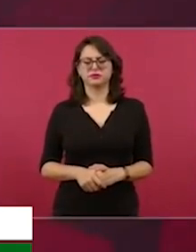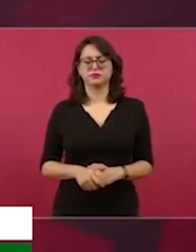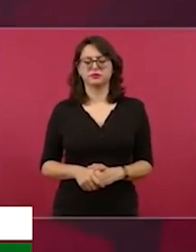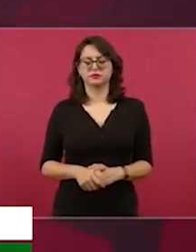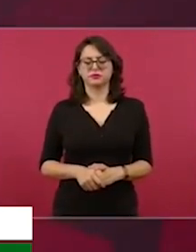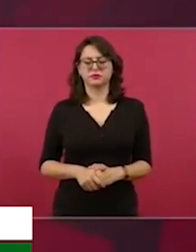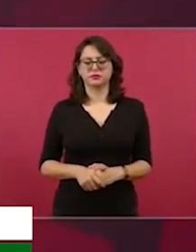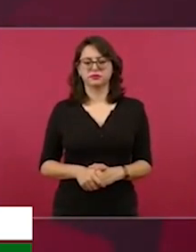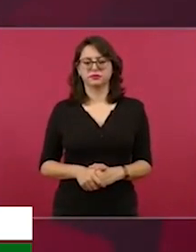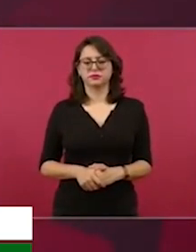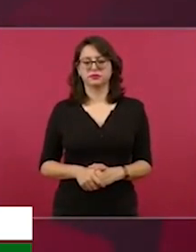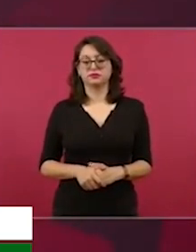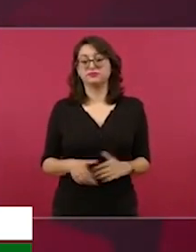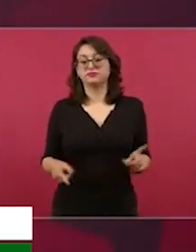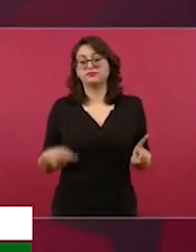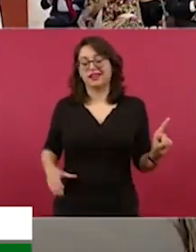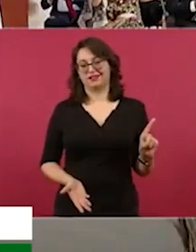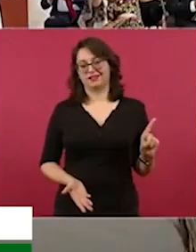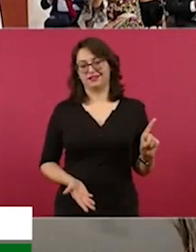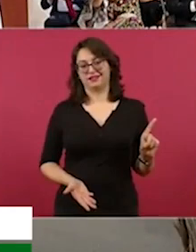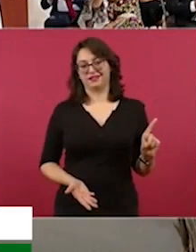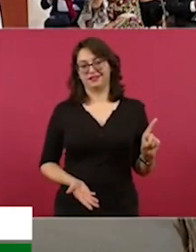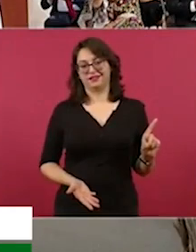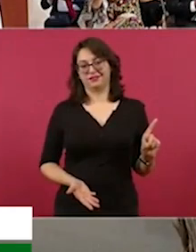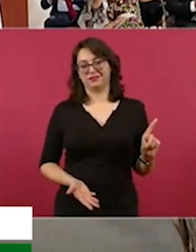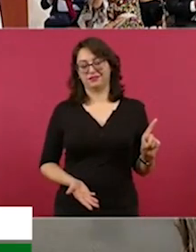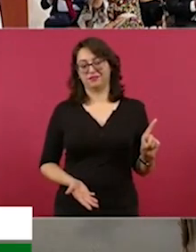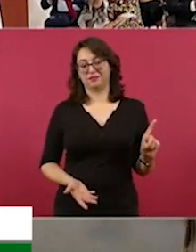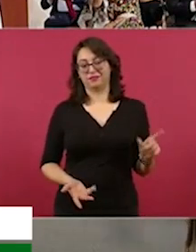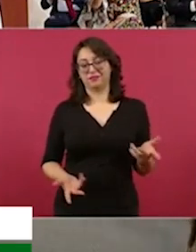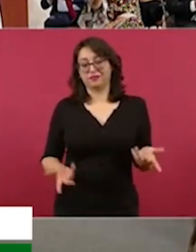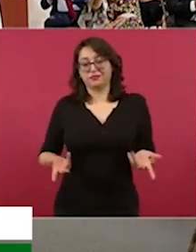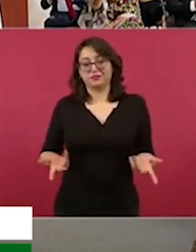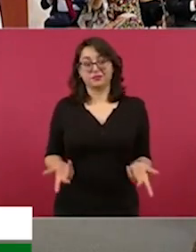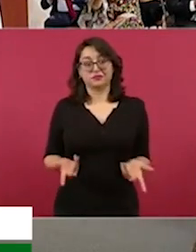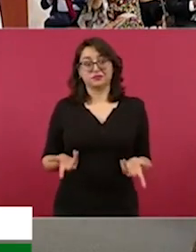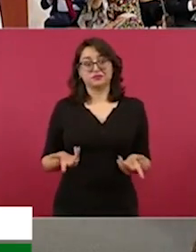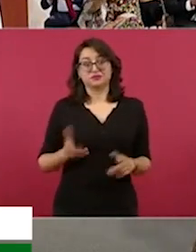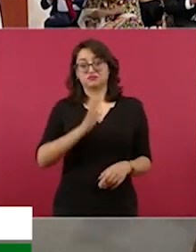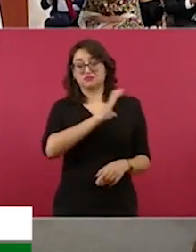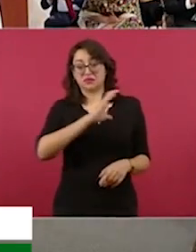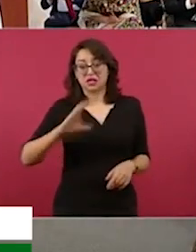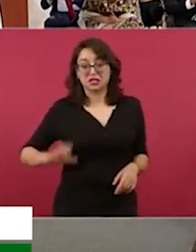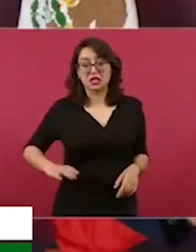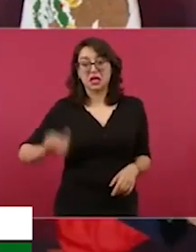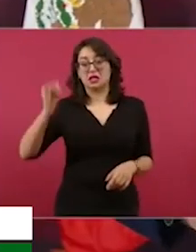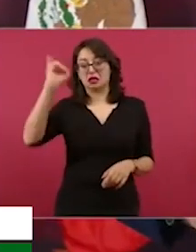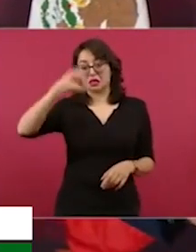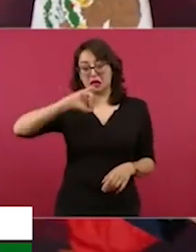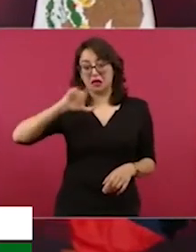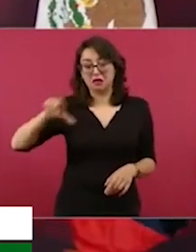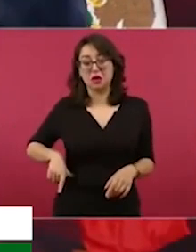los fifís. Quiere ser candidata, a jefa de gobierno, a